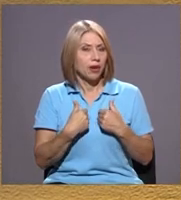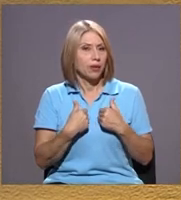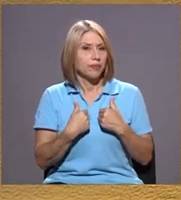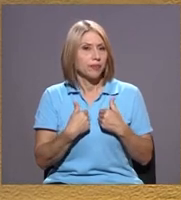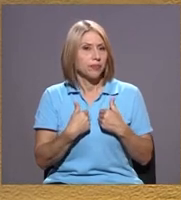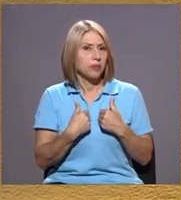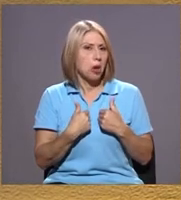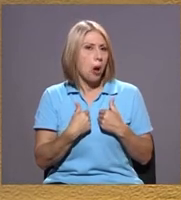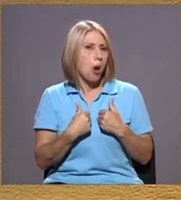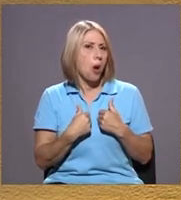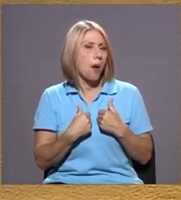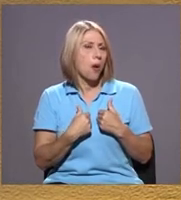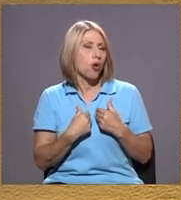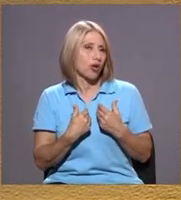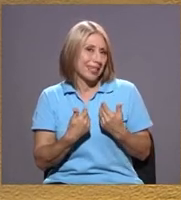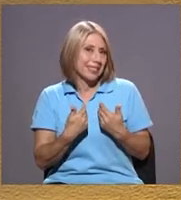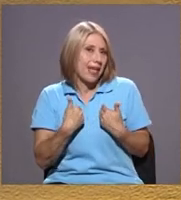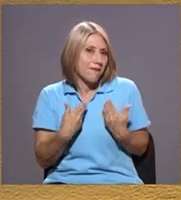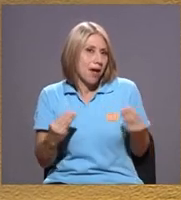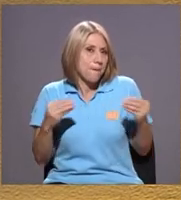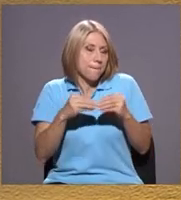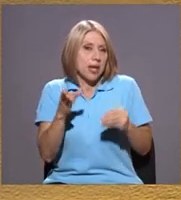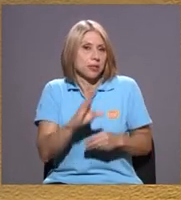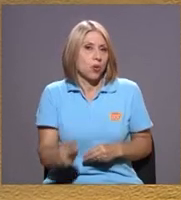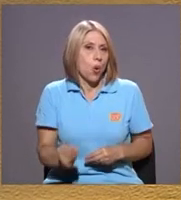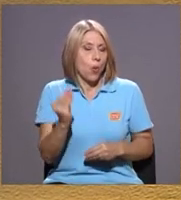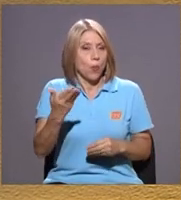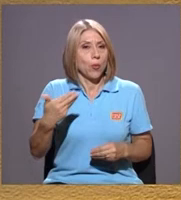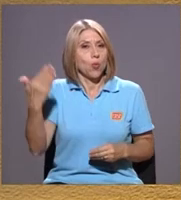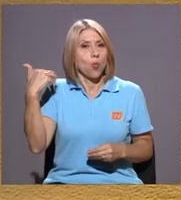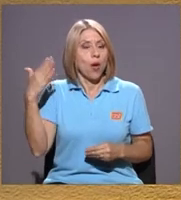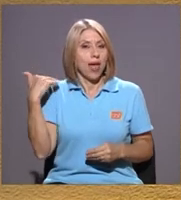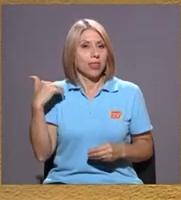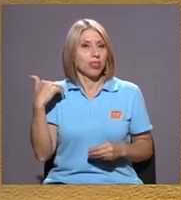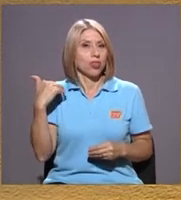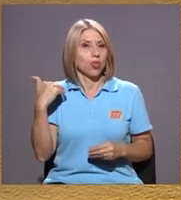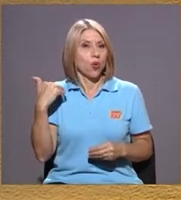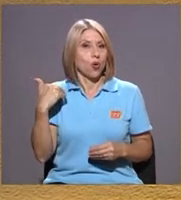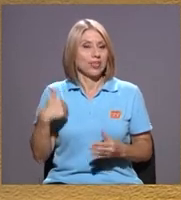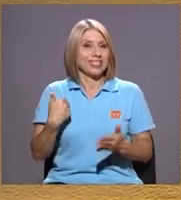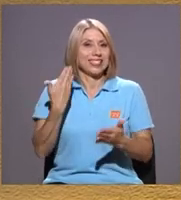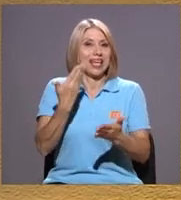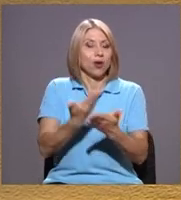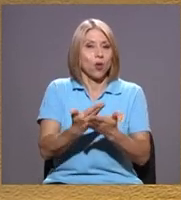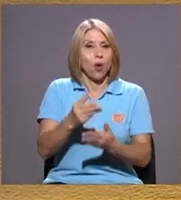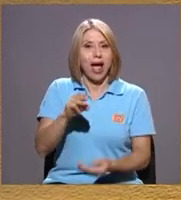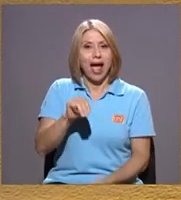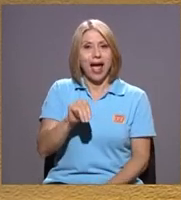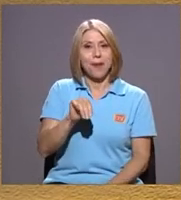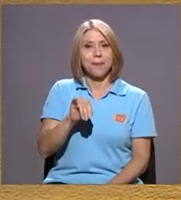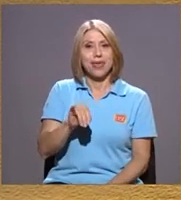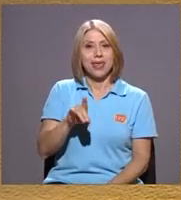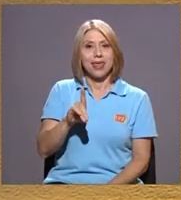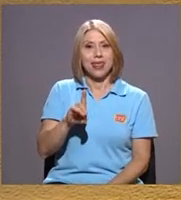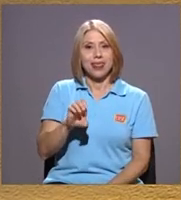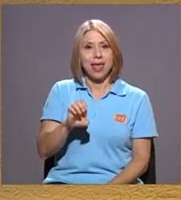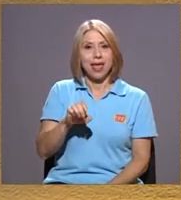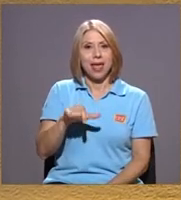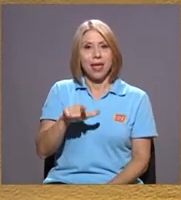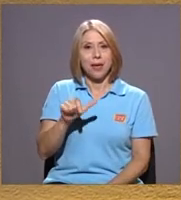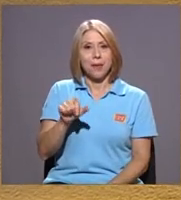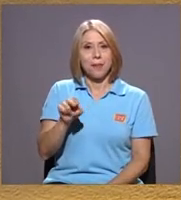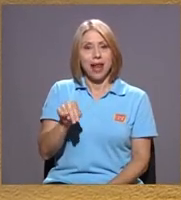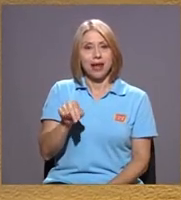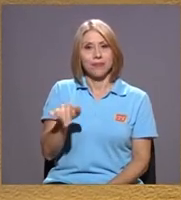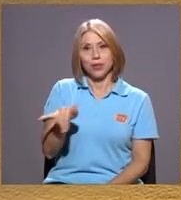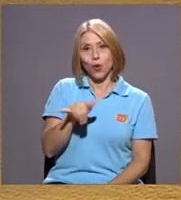algo menos de años cuando llegó al ministerio, a mi de plan, como se le dice en la jerga